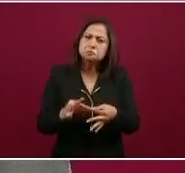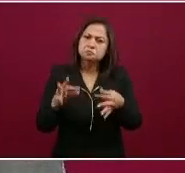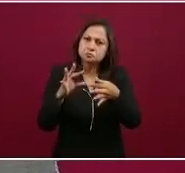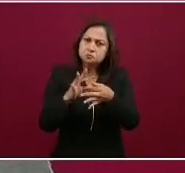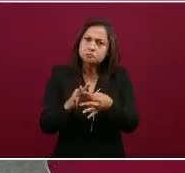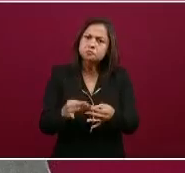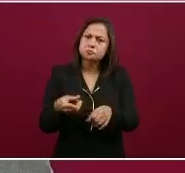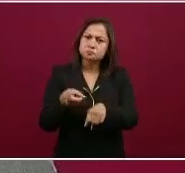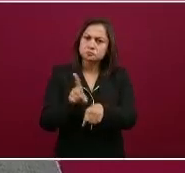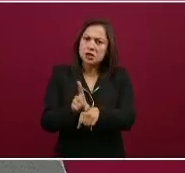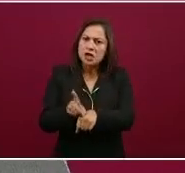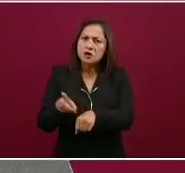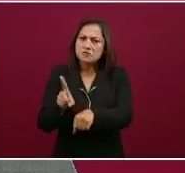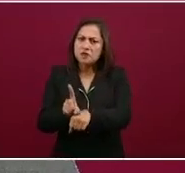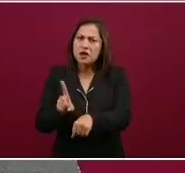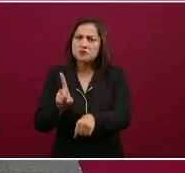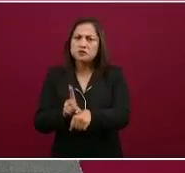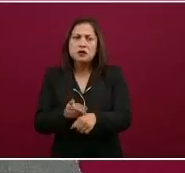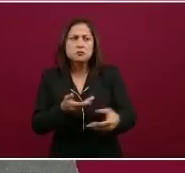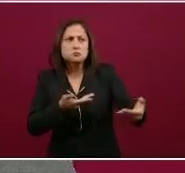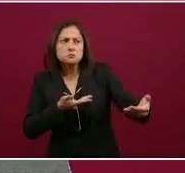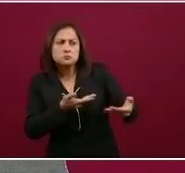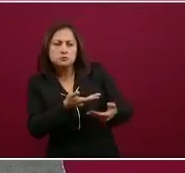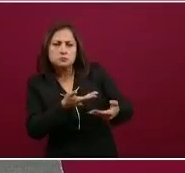vamos a salir bien.